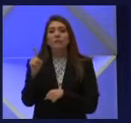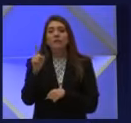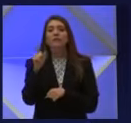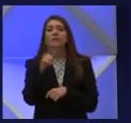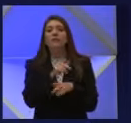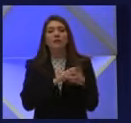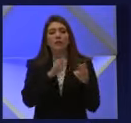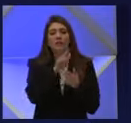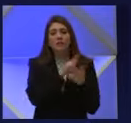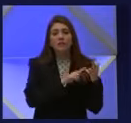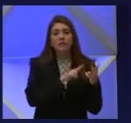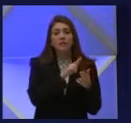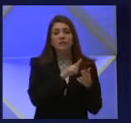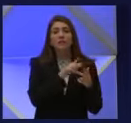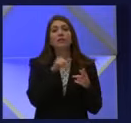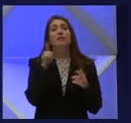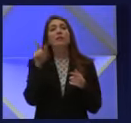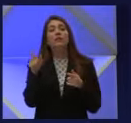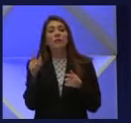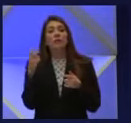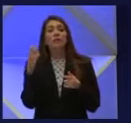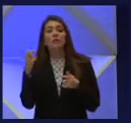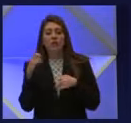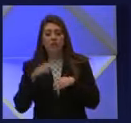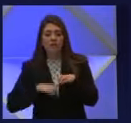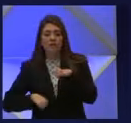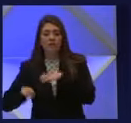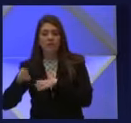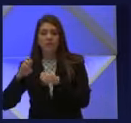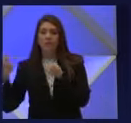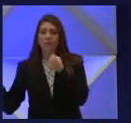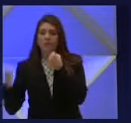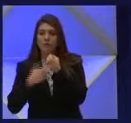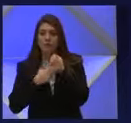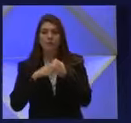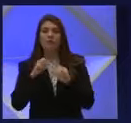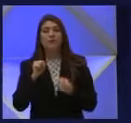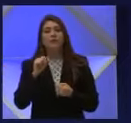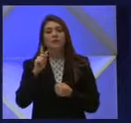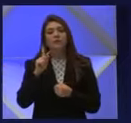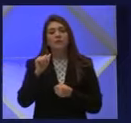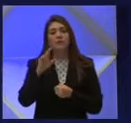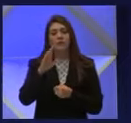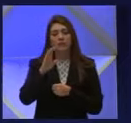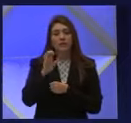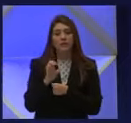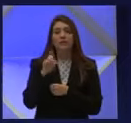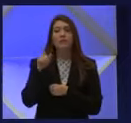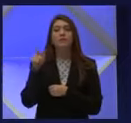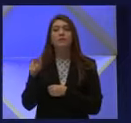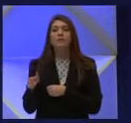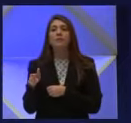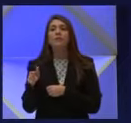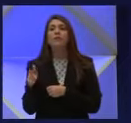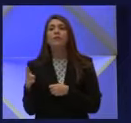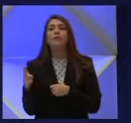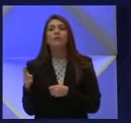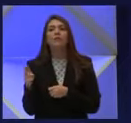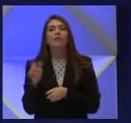fue ahí donde la empresa europea arianespace pues se terminó